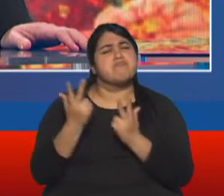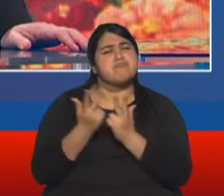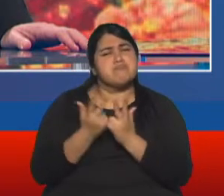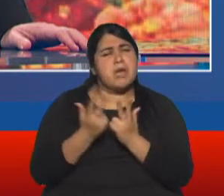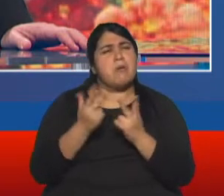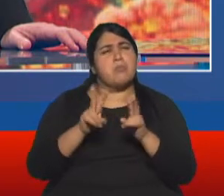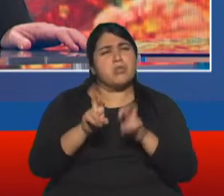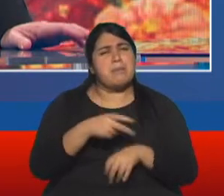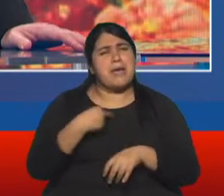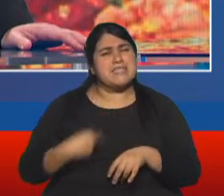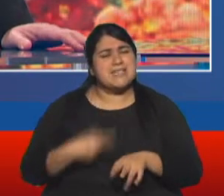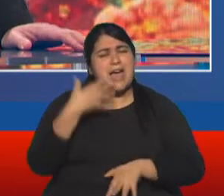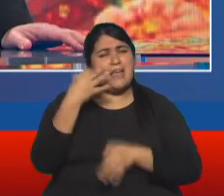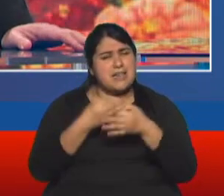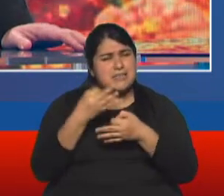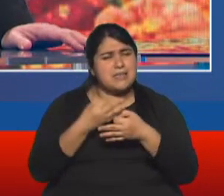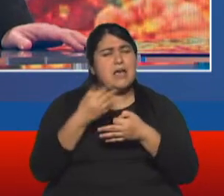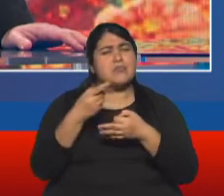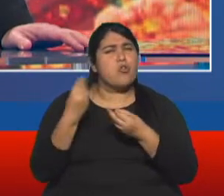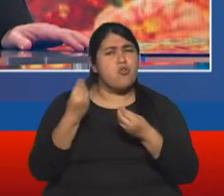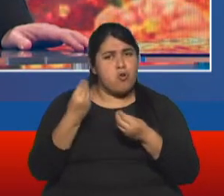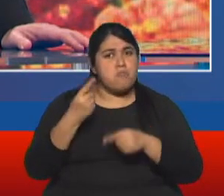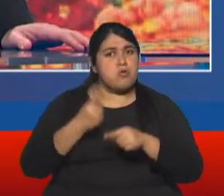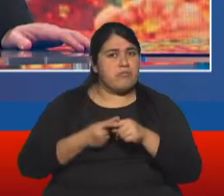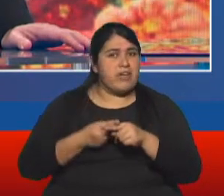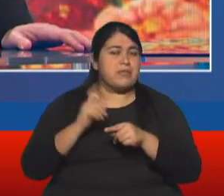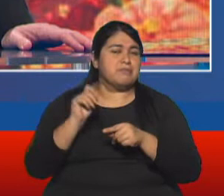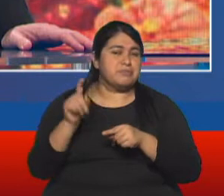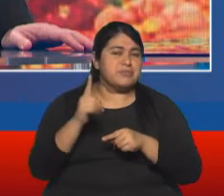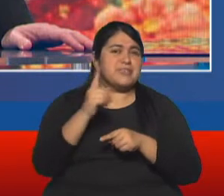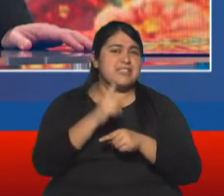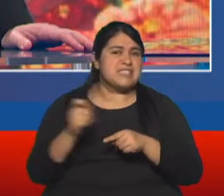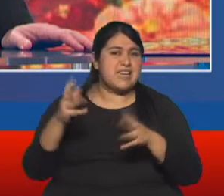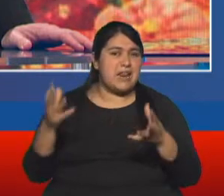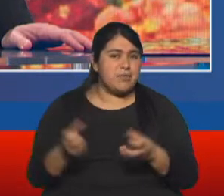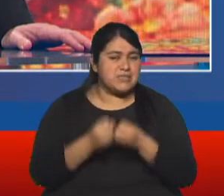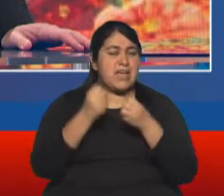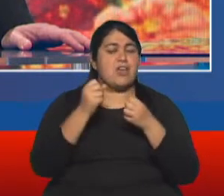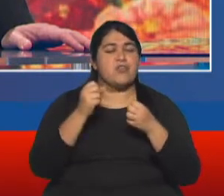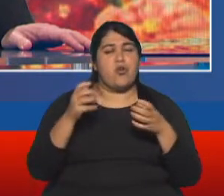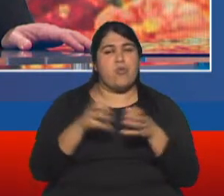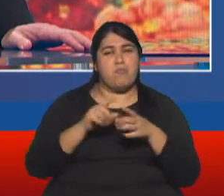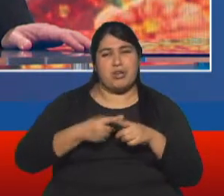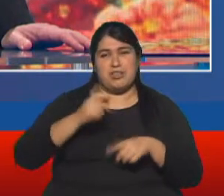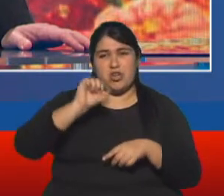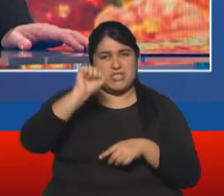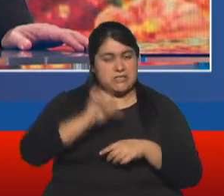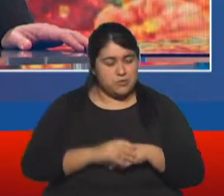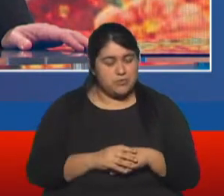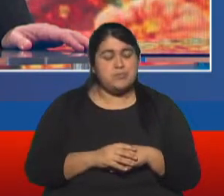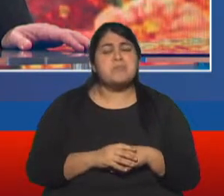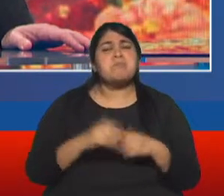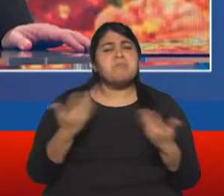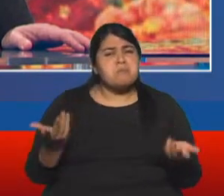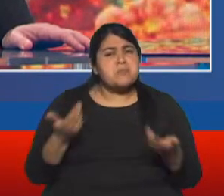China, estábamos analizando la celebración de los 100 años del Partido Comunista Chino. A ver, empecemos por ahí por una pregunta más básica. ¿Está